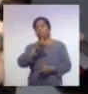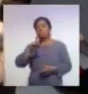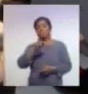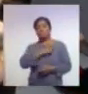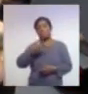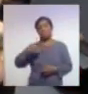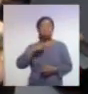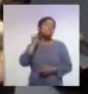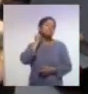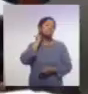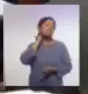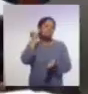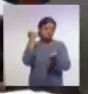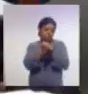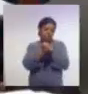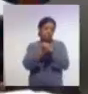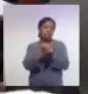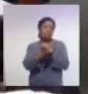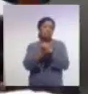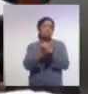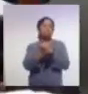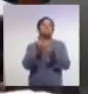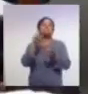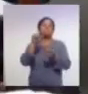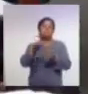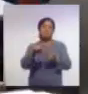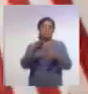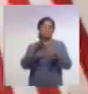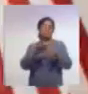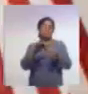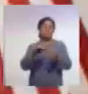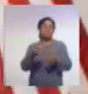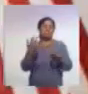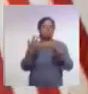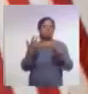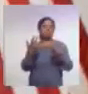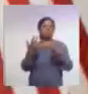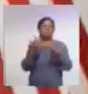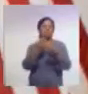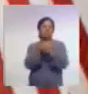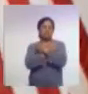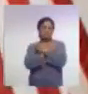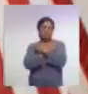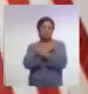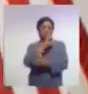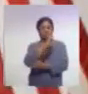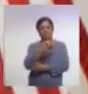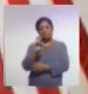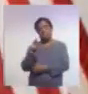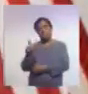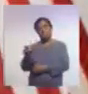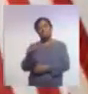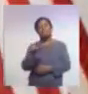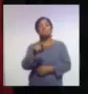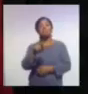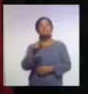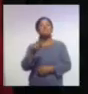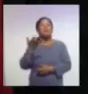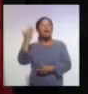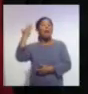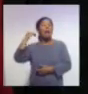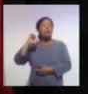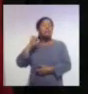de Representantes, tal y como lo explica el catedrático Carlos Gorrin. Pierluisi fue, entre otros, secretario de Justicia bajo